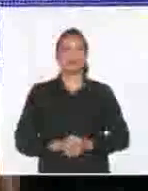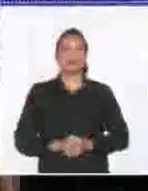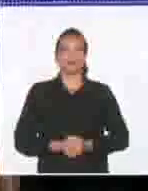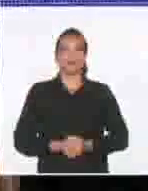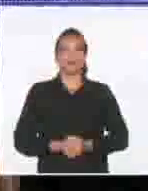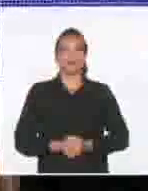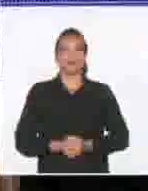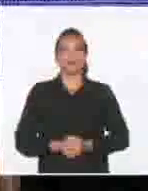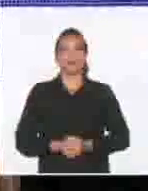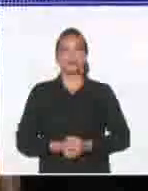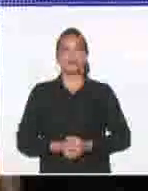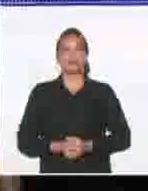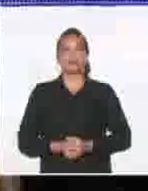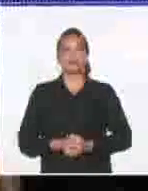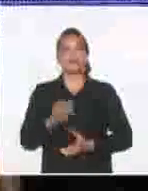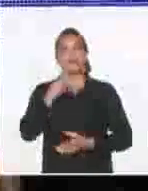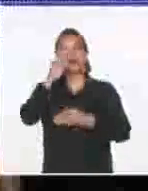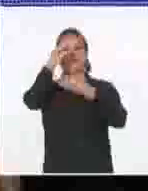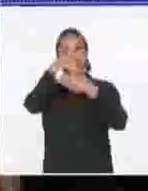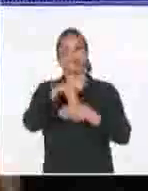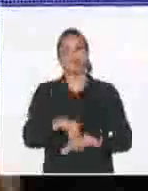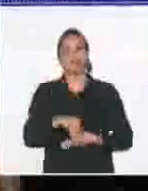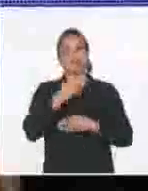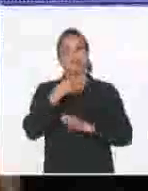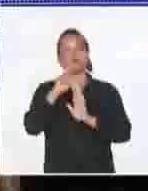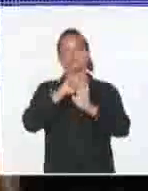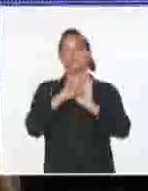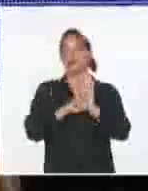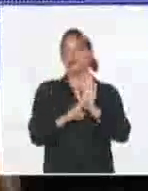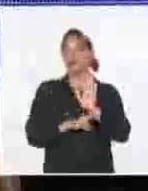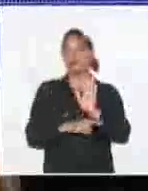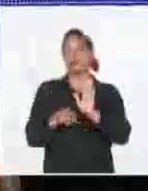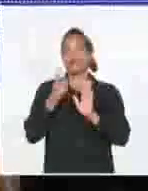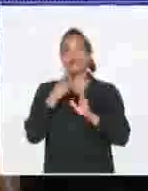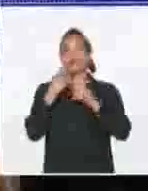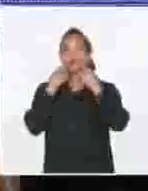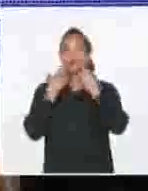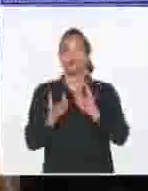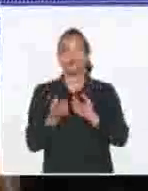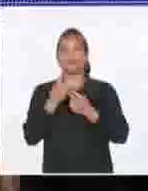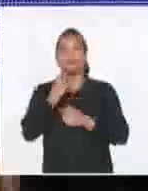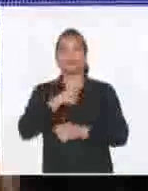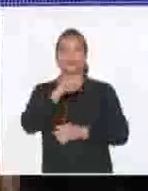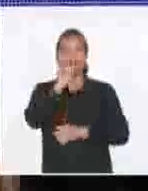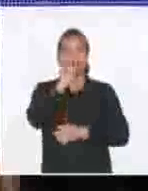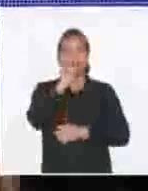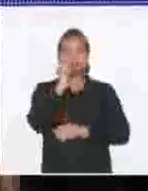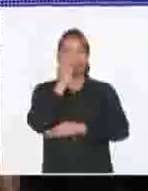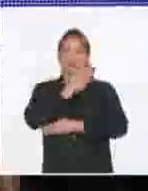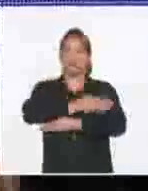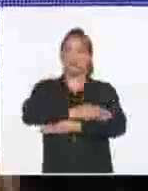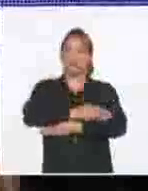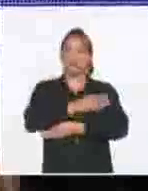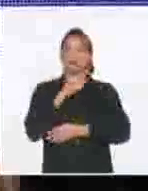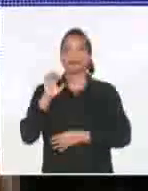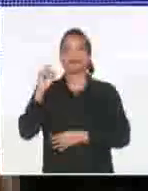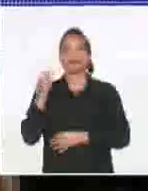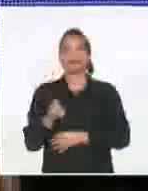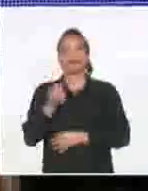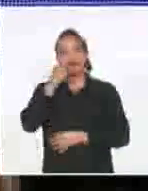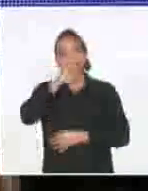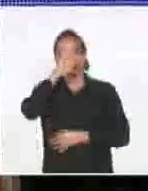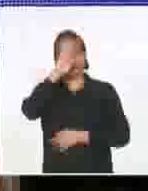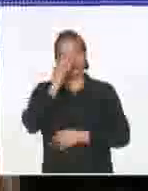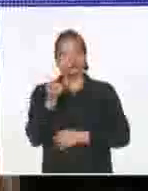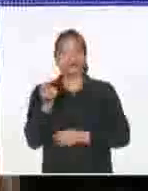a la resolución necesidad de poner fin al bloqueo económico, comercial y